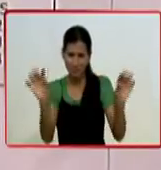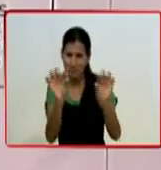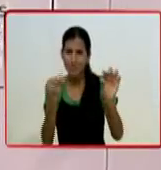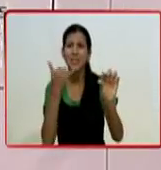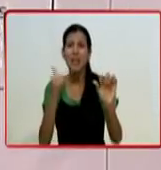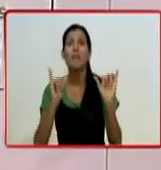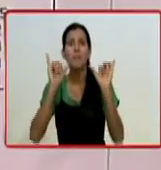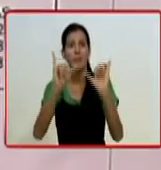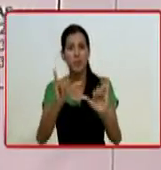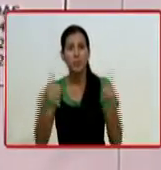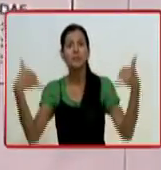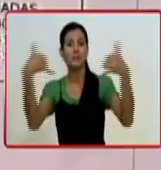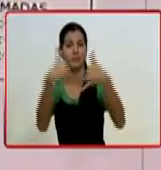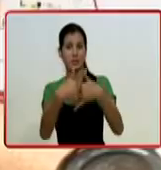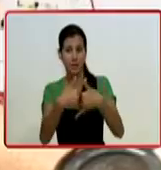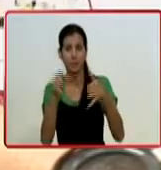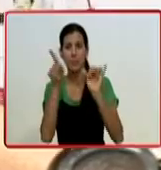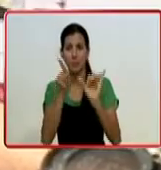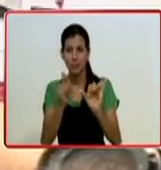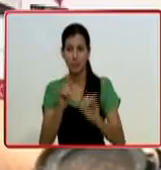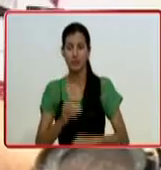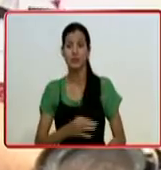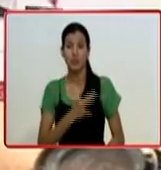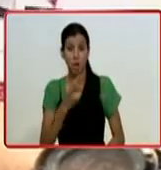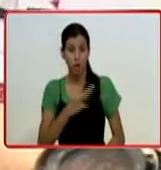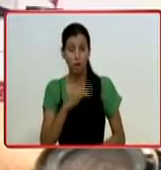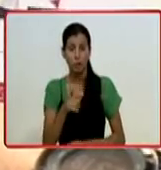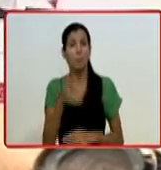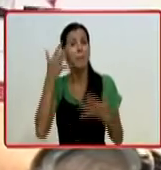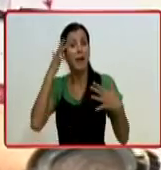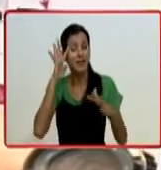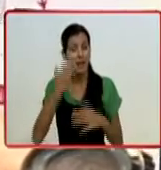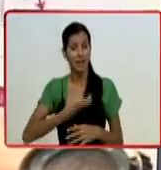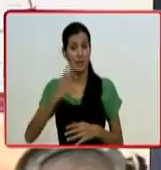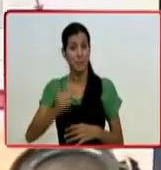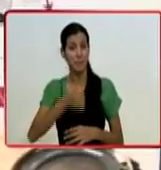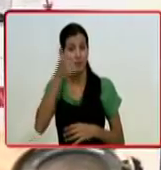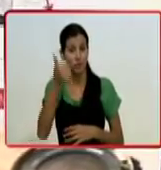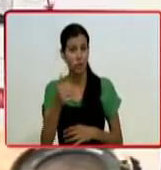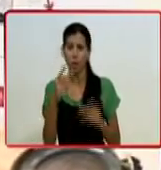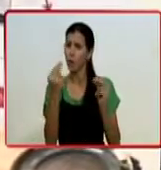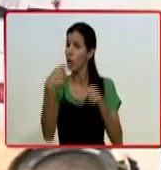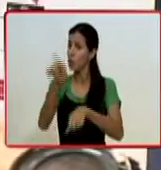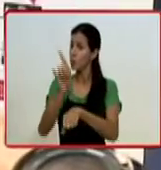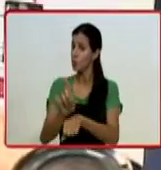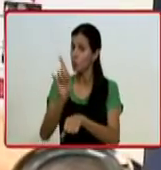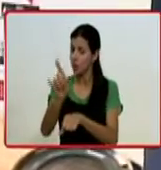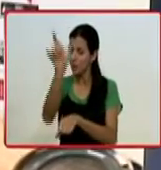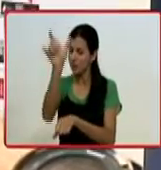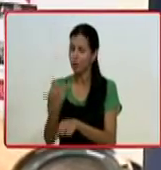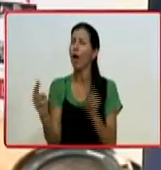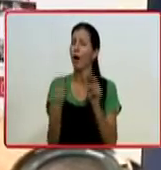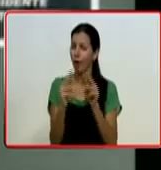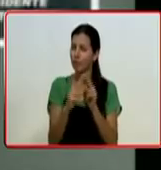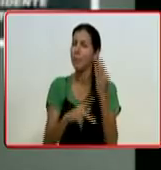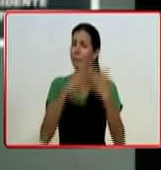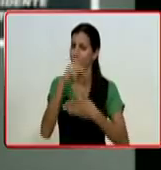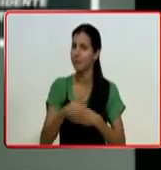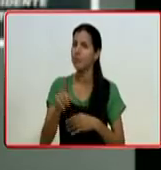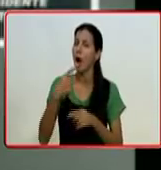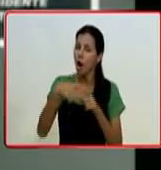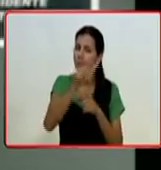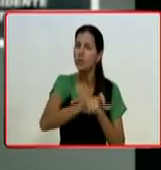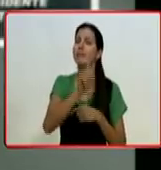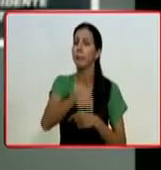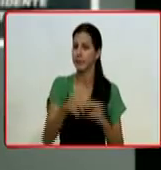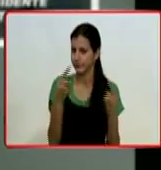414-314-9772. Se comunica con esos señores. Al parecer, Antonio Ledesma no es el único civil que conocía de este plan. ¡Aló,